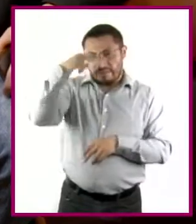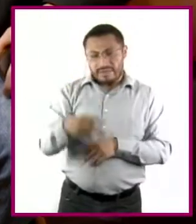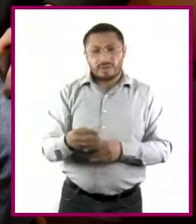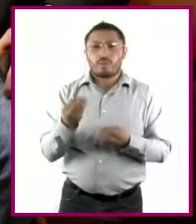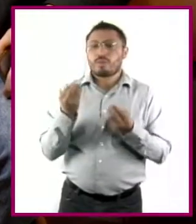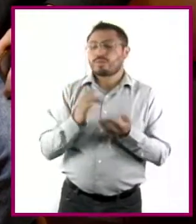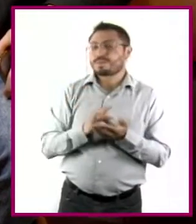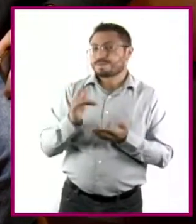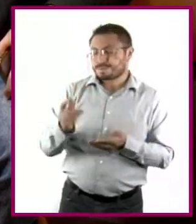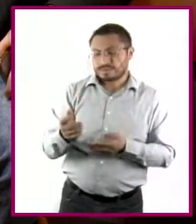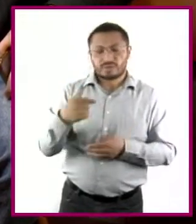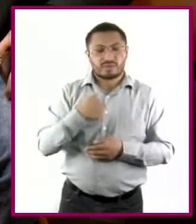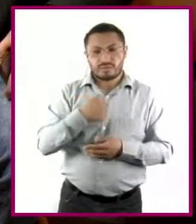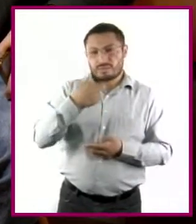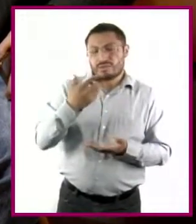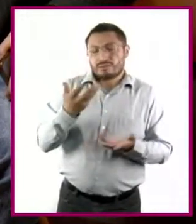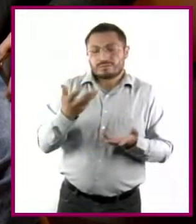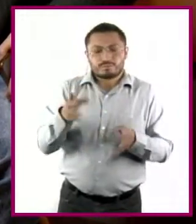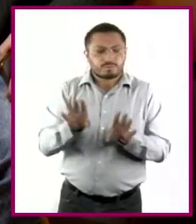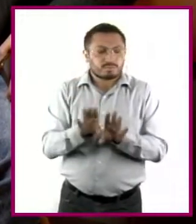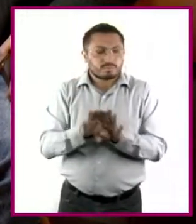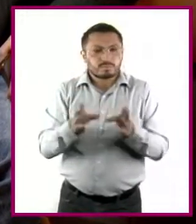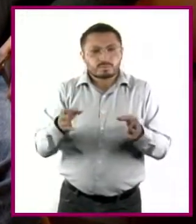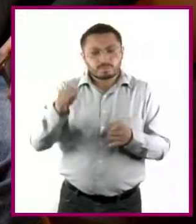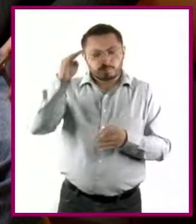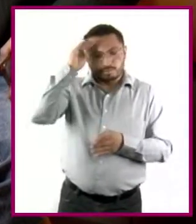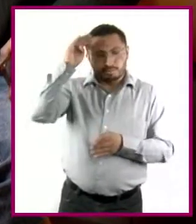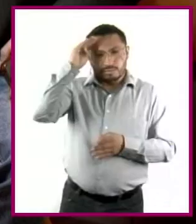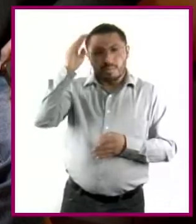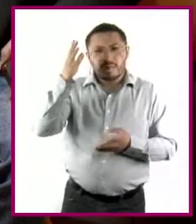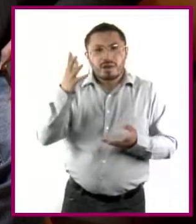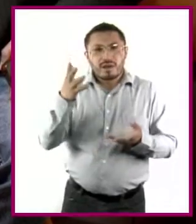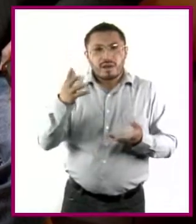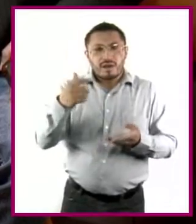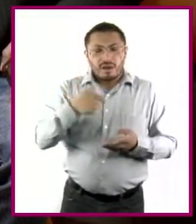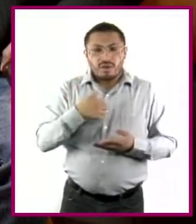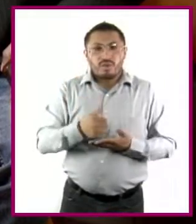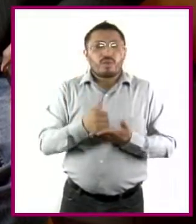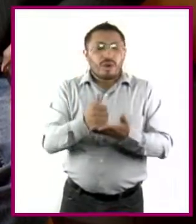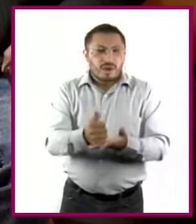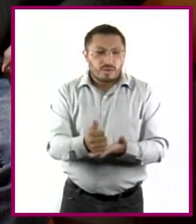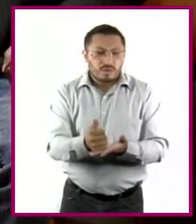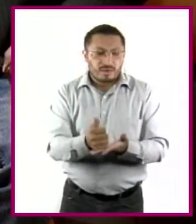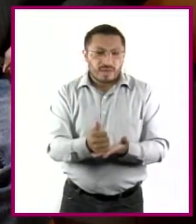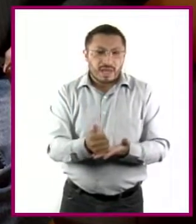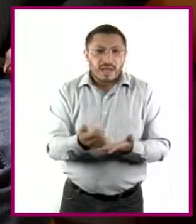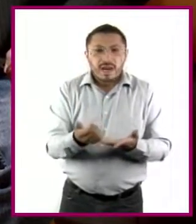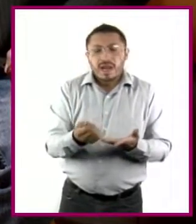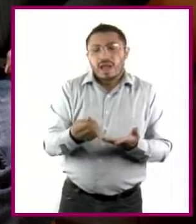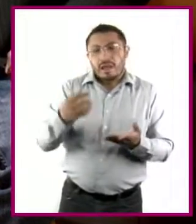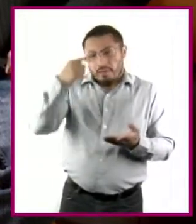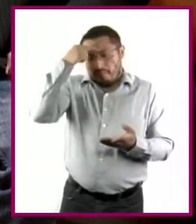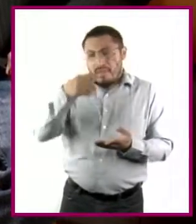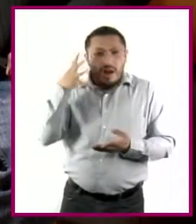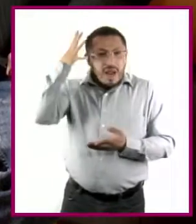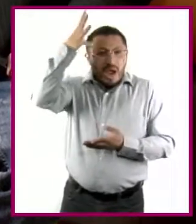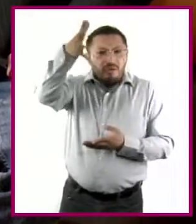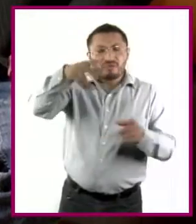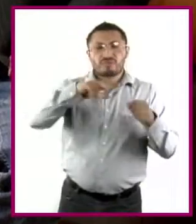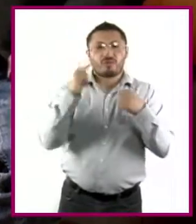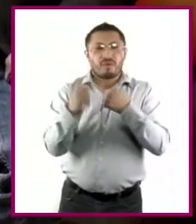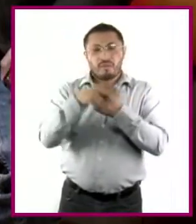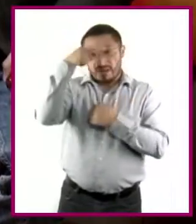lo menos a mí me hacen pensar en la manera en la que estoy contribuyendo, conscientemente o no, al futuro de nuestro